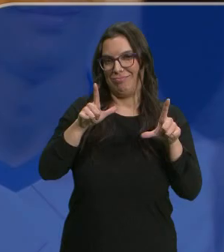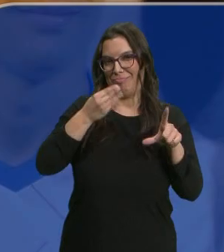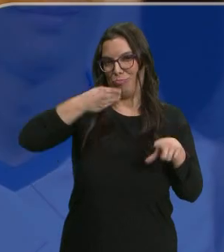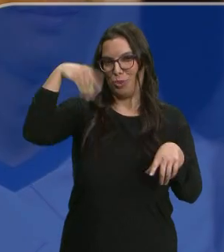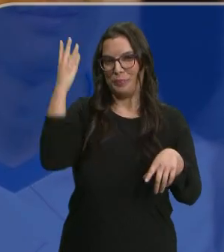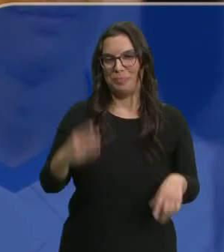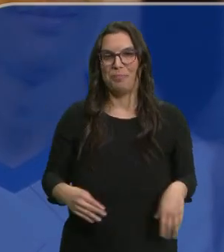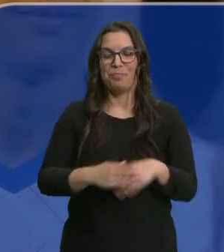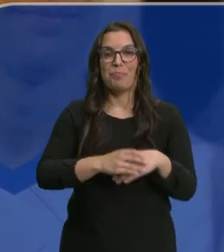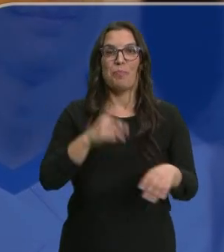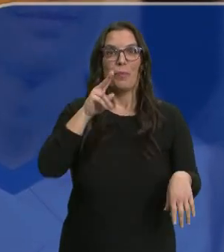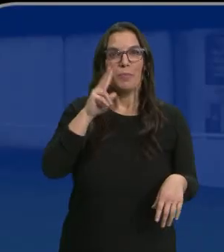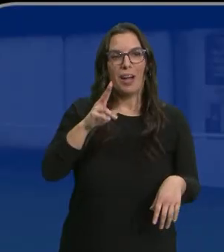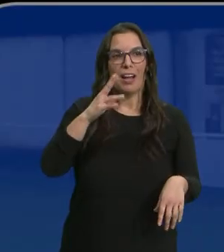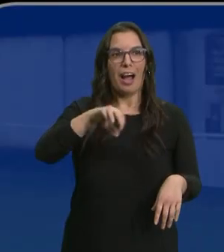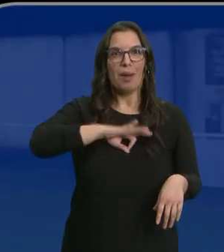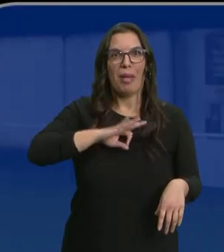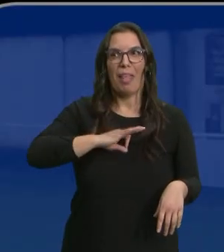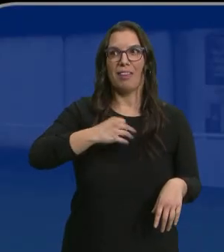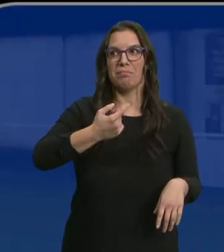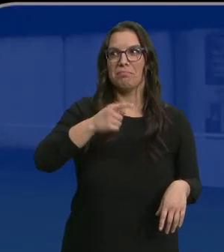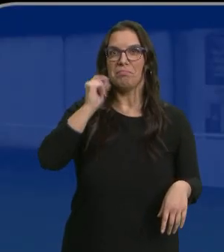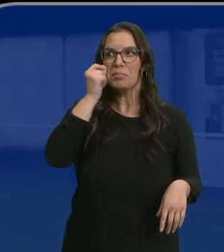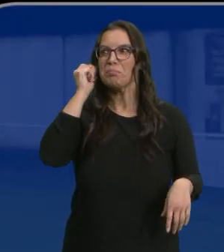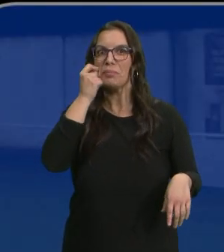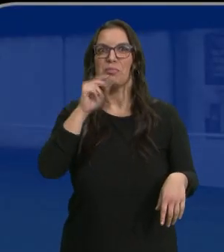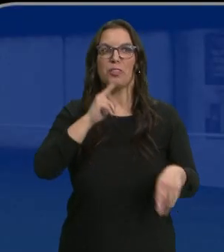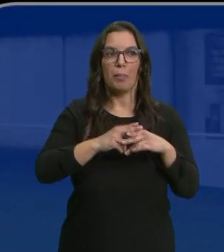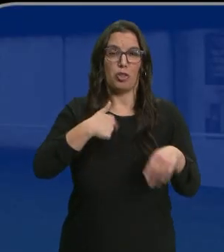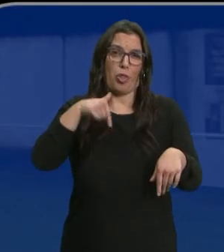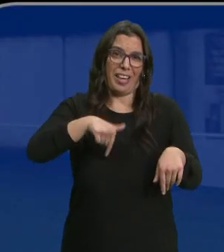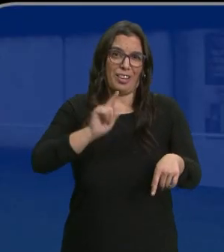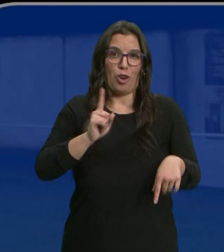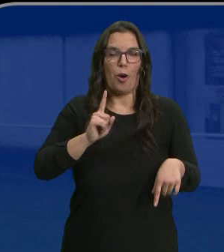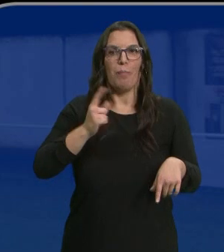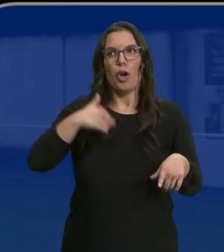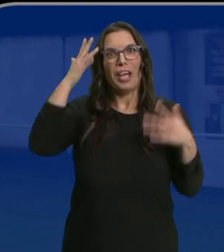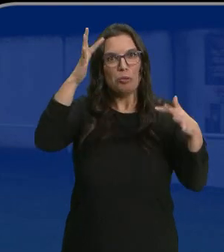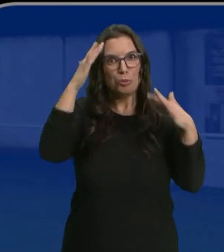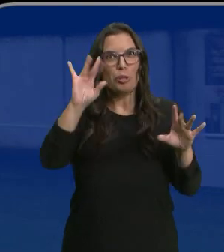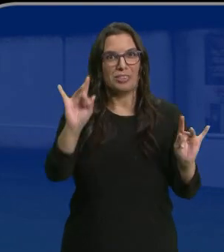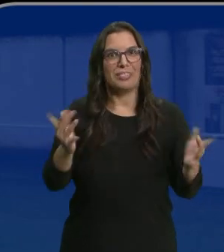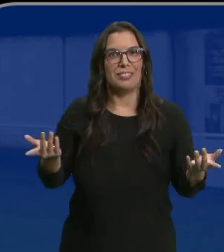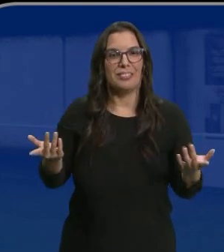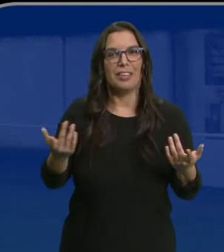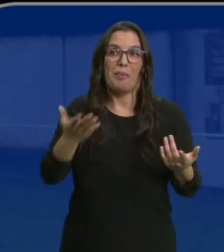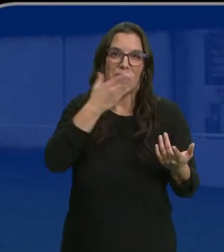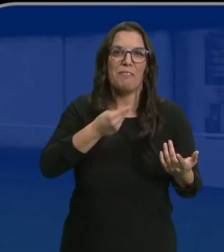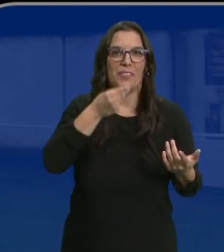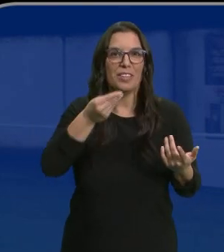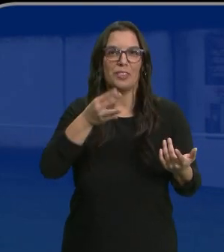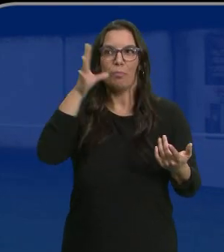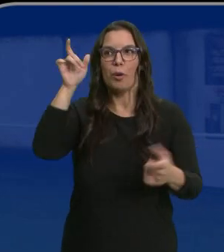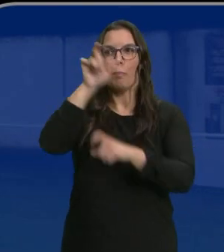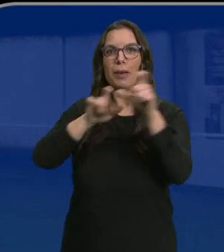me está haciendo mucha ilusión ver Almazán, ¿no? Al final, aunque yo no soy de aquí, pero, ostras, es bonito